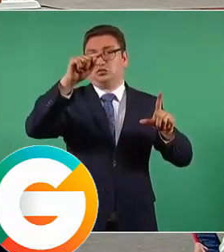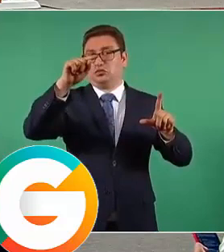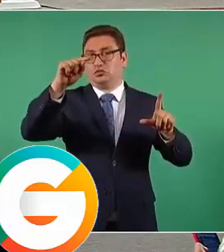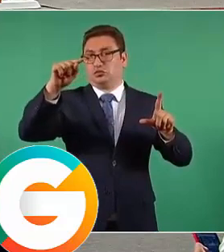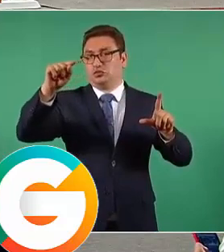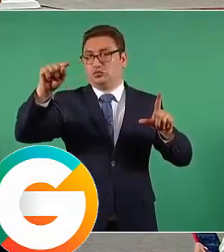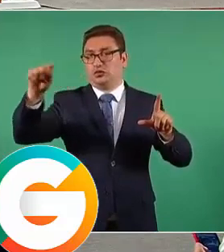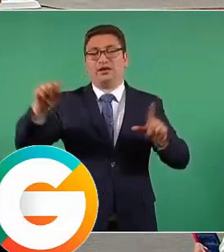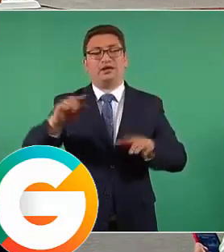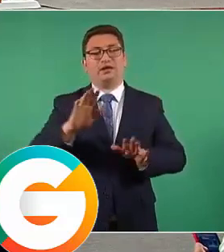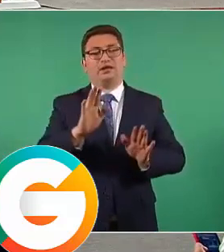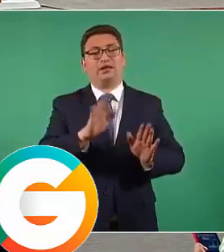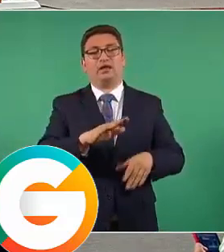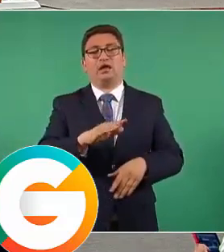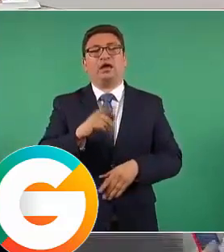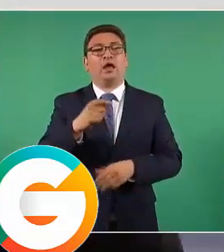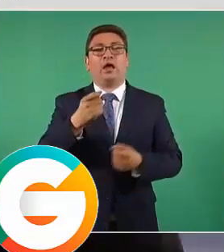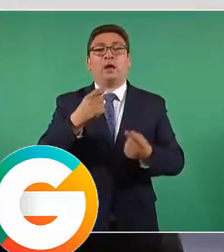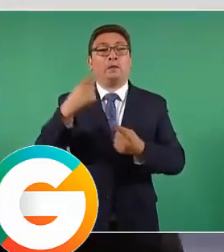Dicen, ah,